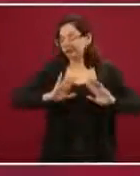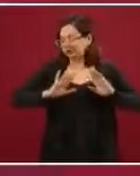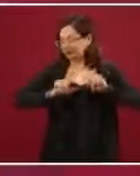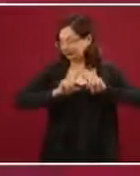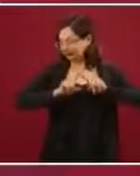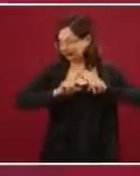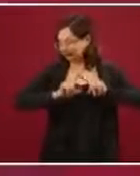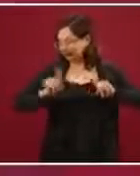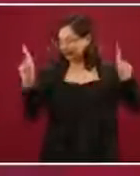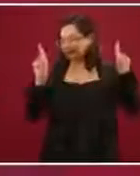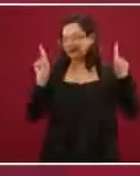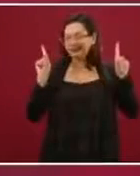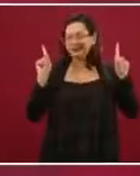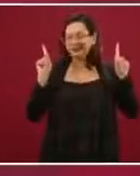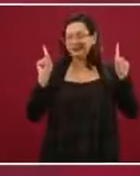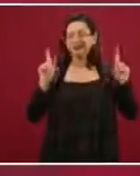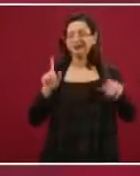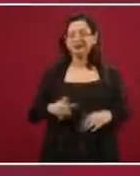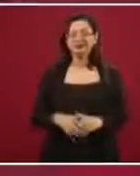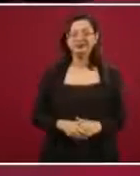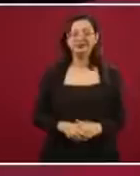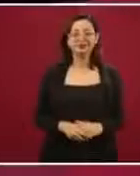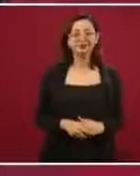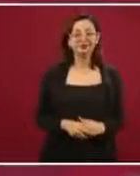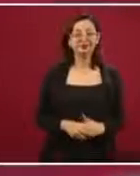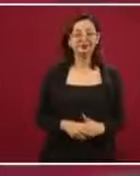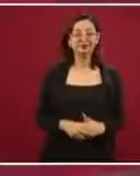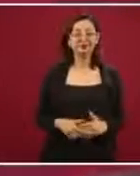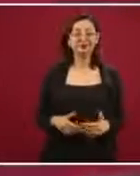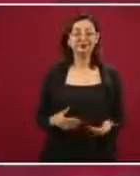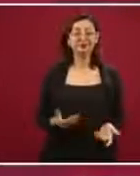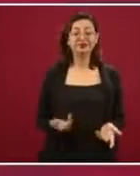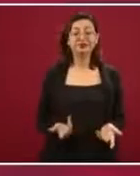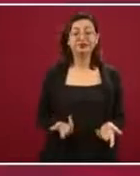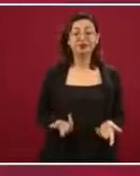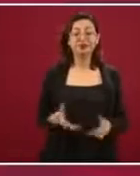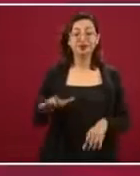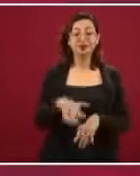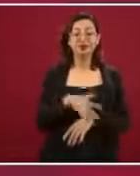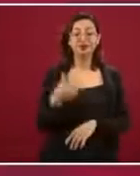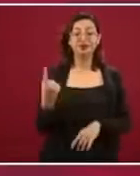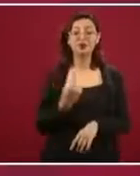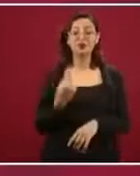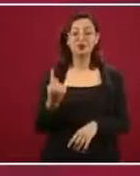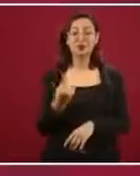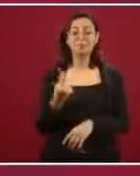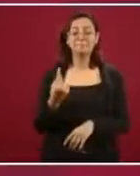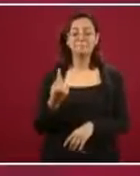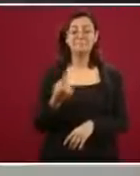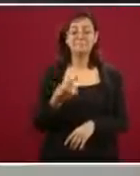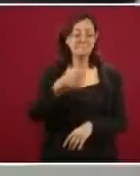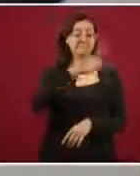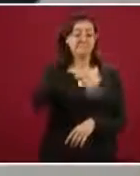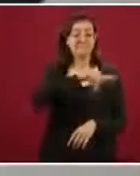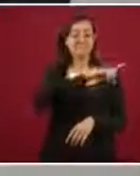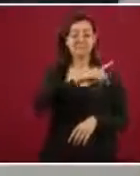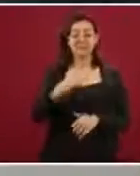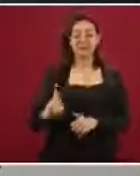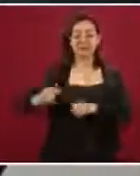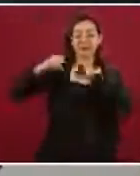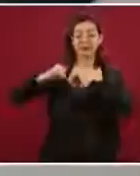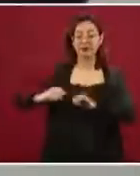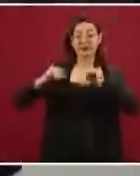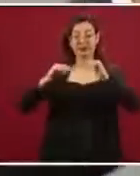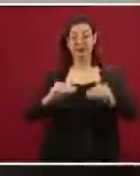de que hasta los de arriba, del más alto